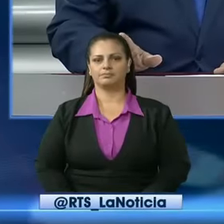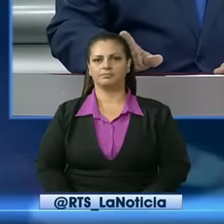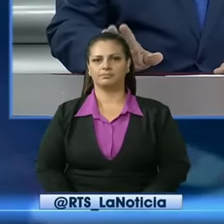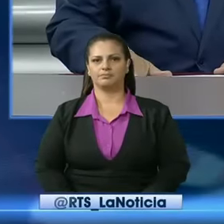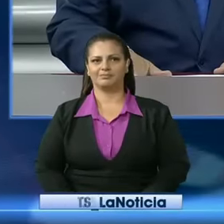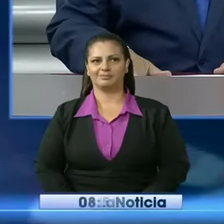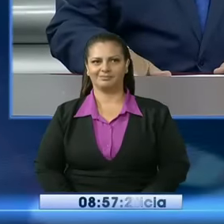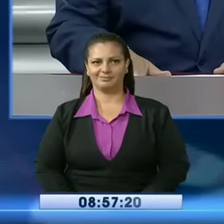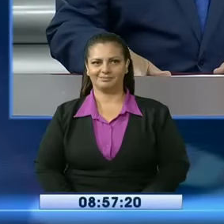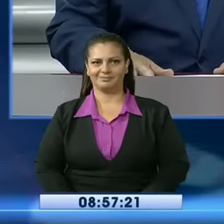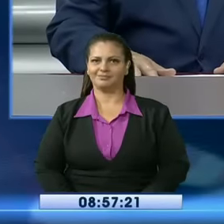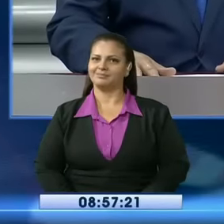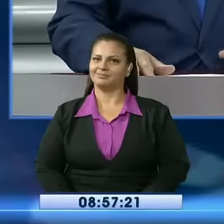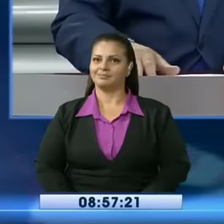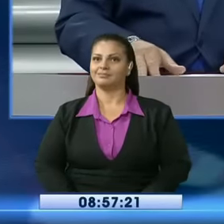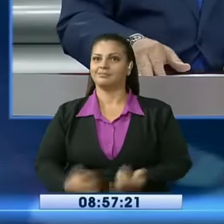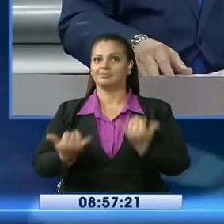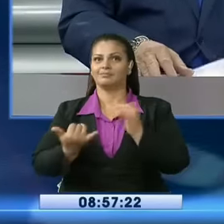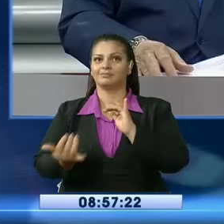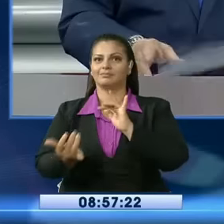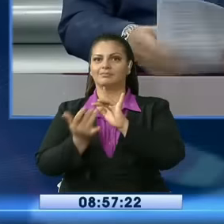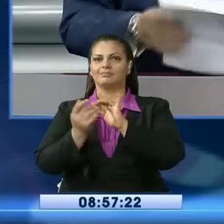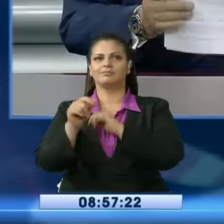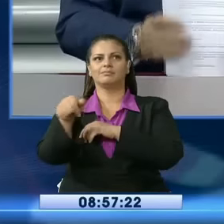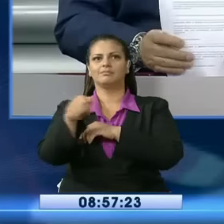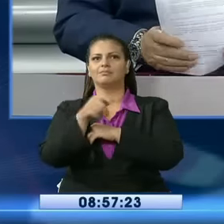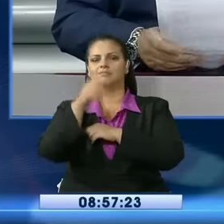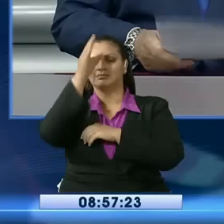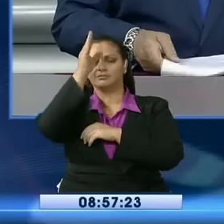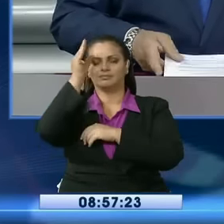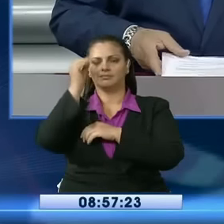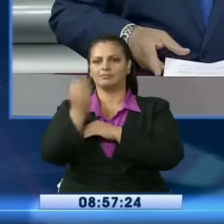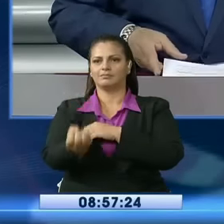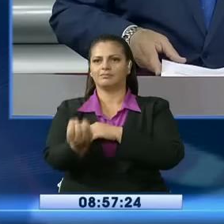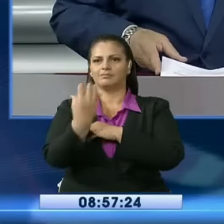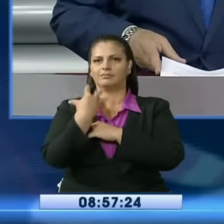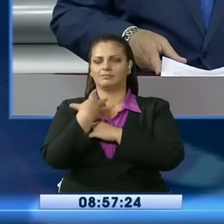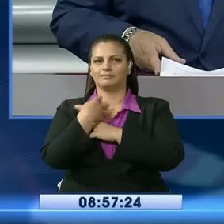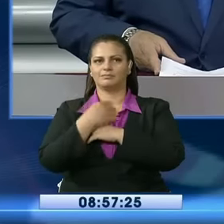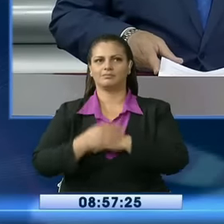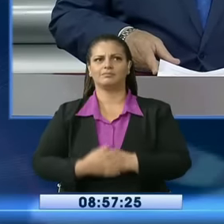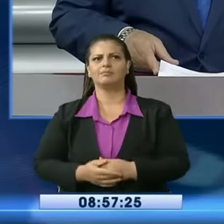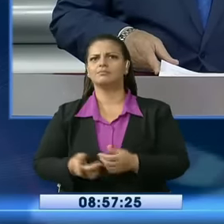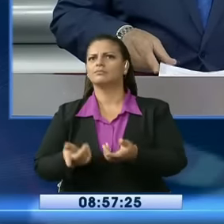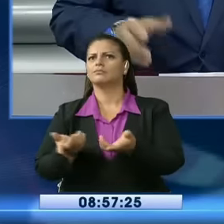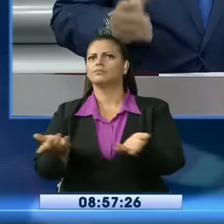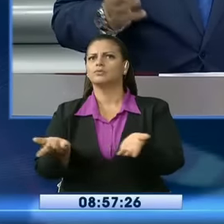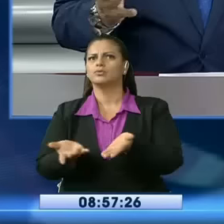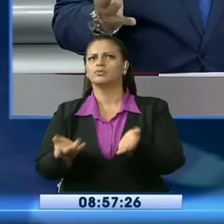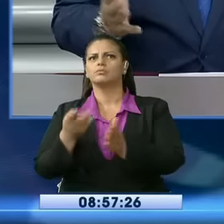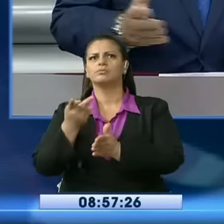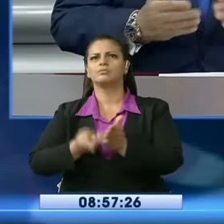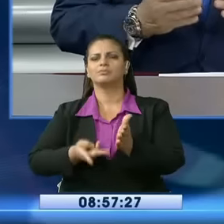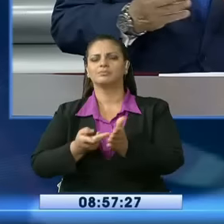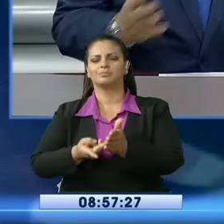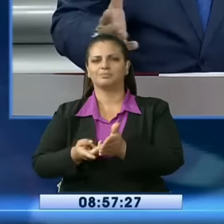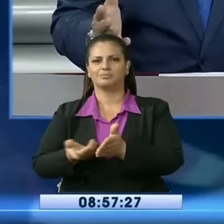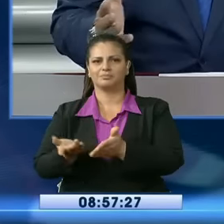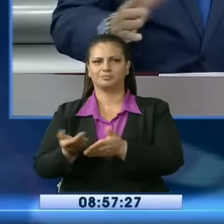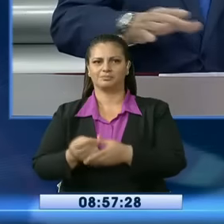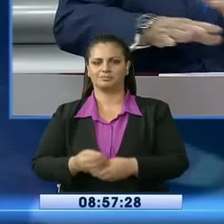Bueno, estamos listos para conectarnos con Luxola Salazar para que nos informe, ya creo que está en otro lugar de la ciudad, y nos diga cuáles son las novedades o